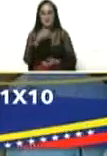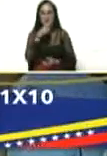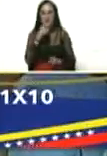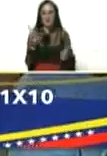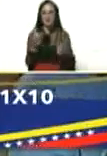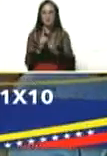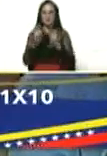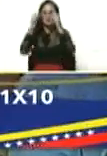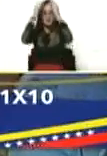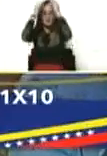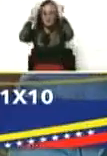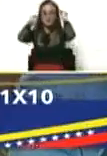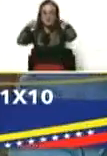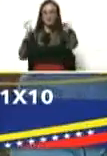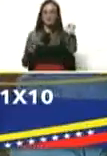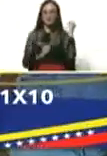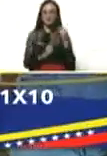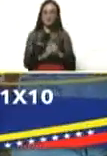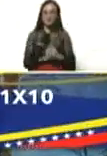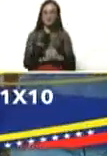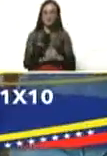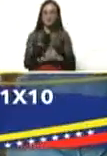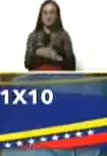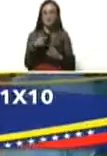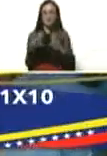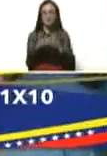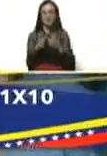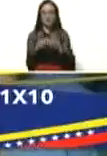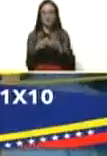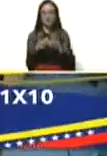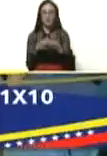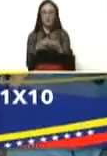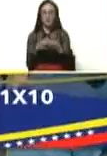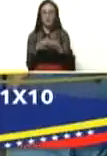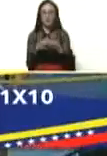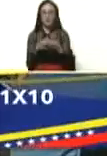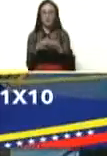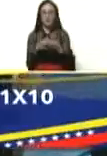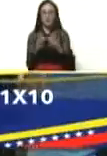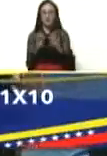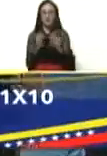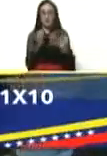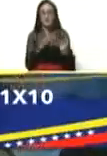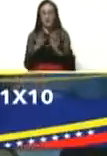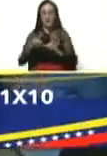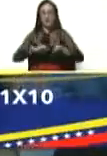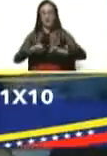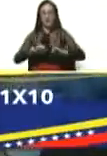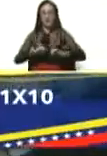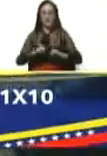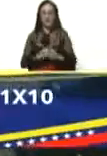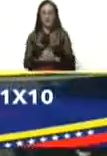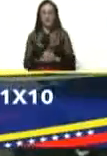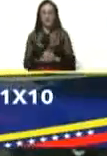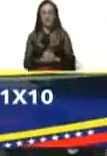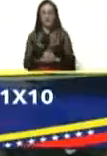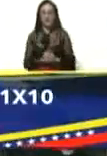pueda. Como podemos ver, en estas BRICOMILES hemos llevado a cabo este plan de acción